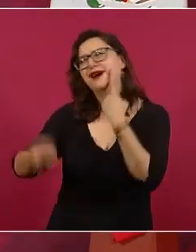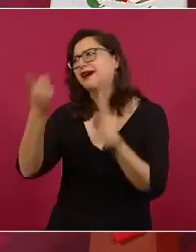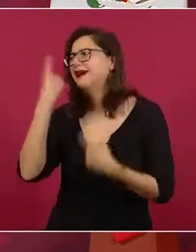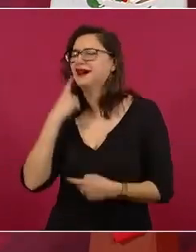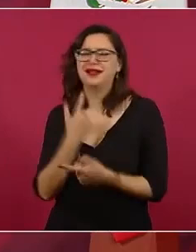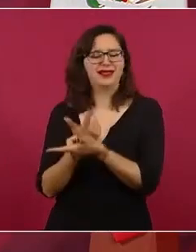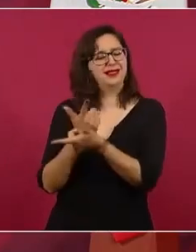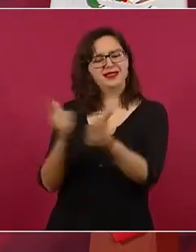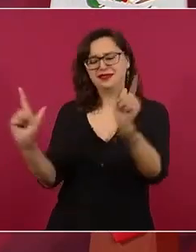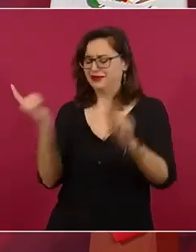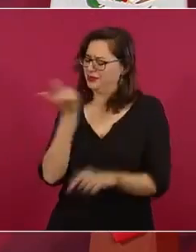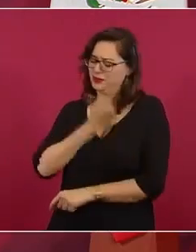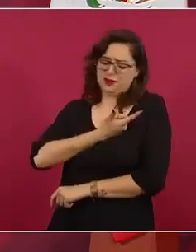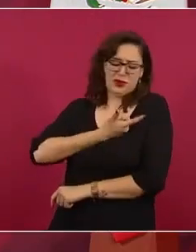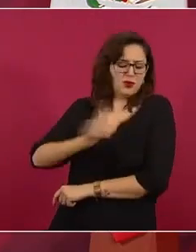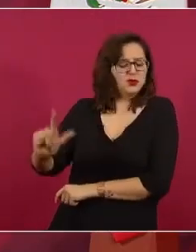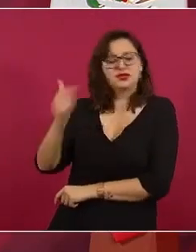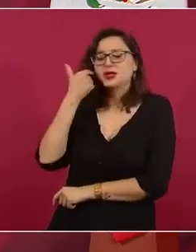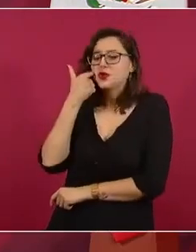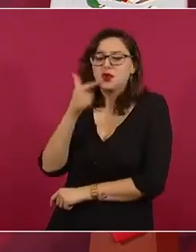se tiene que ir